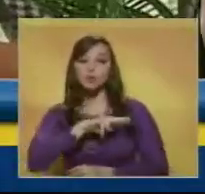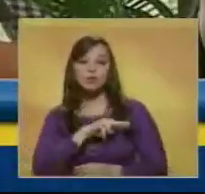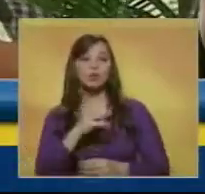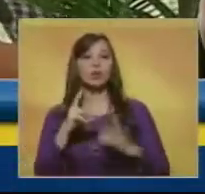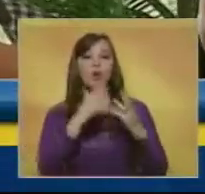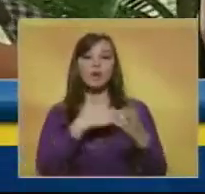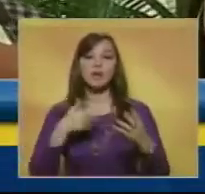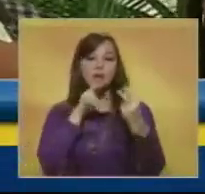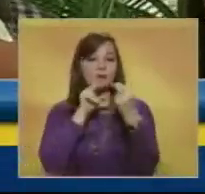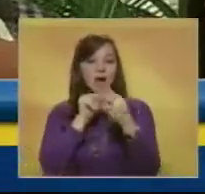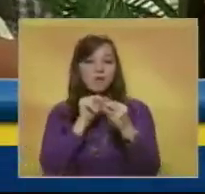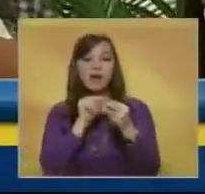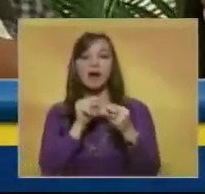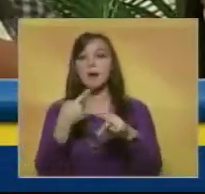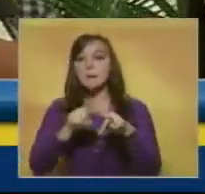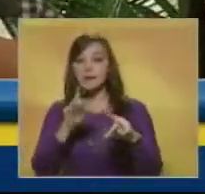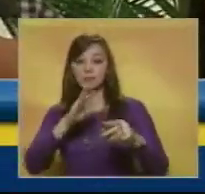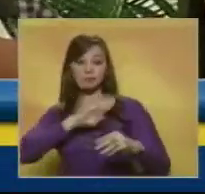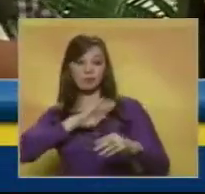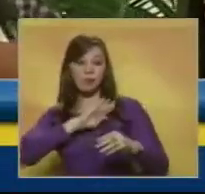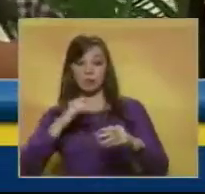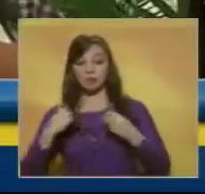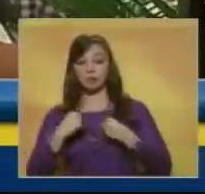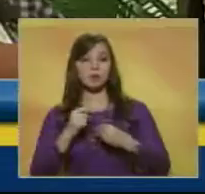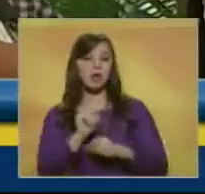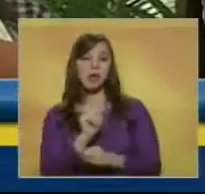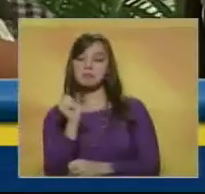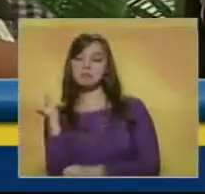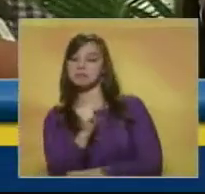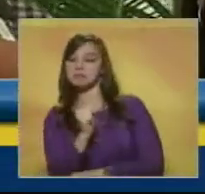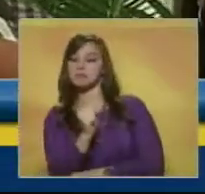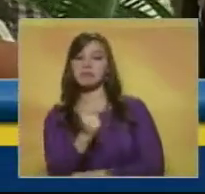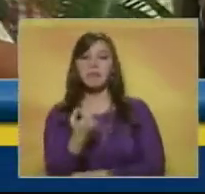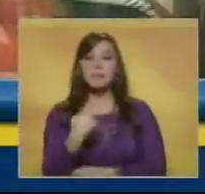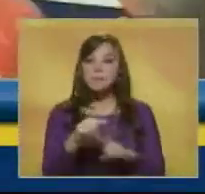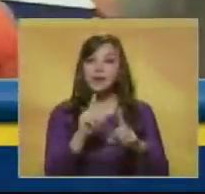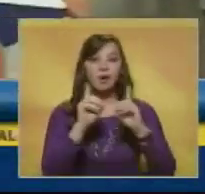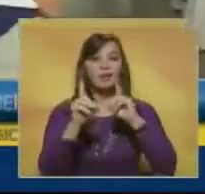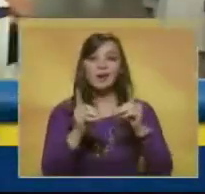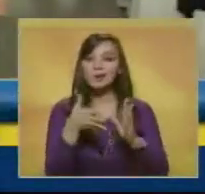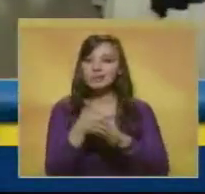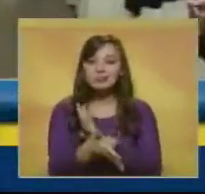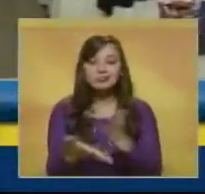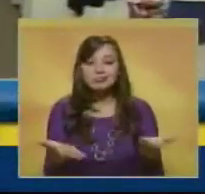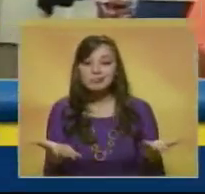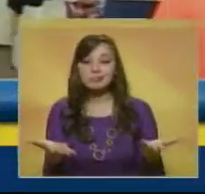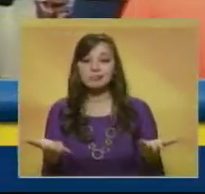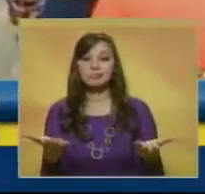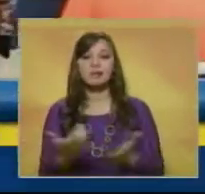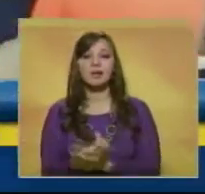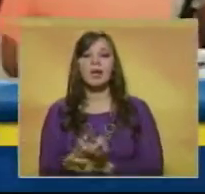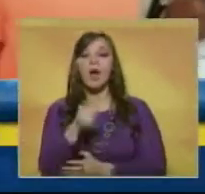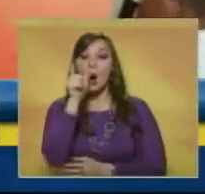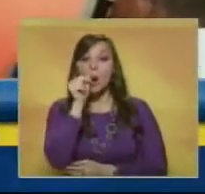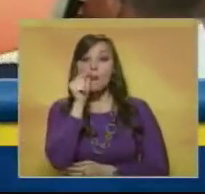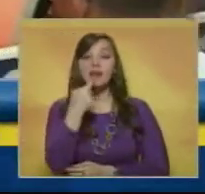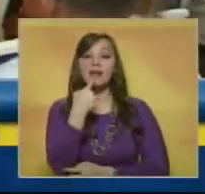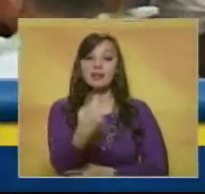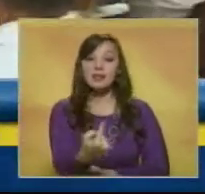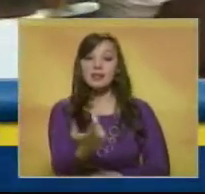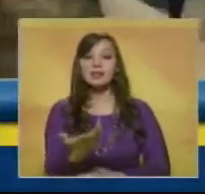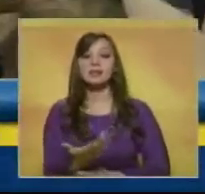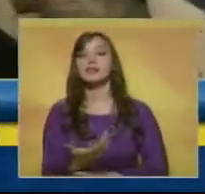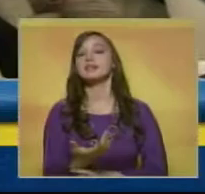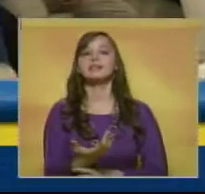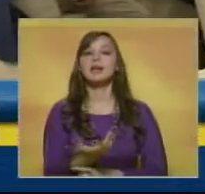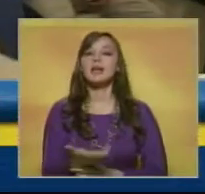posiciones mineralizadas y no está dispuesto a ceder, pues el diálogo no da resultado. Gaviria insistió en resaltar lo positivo